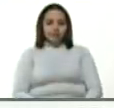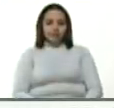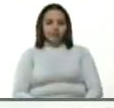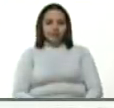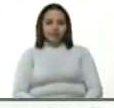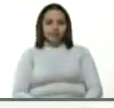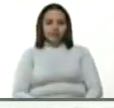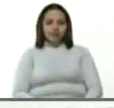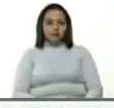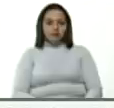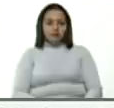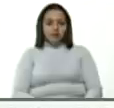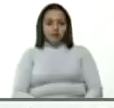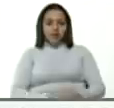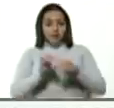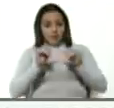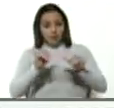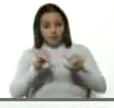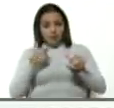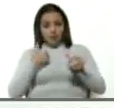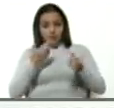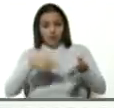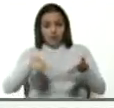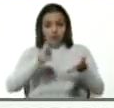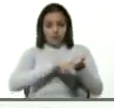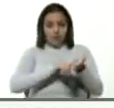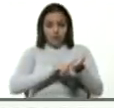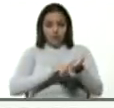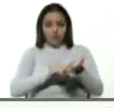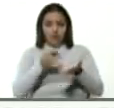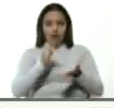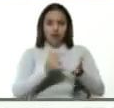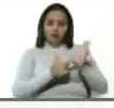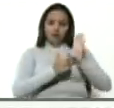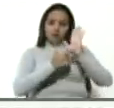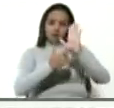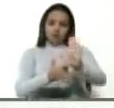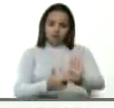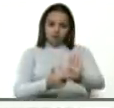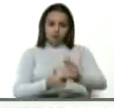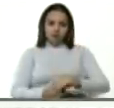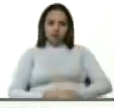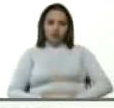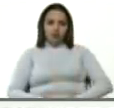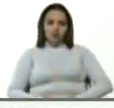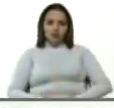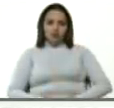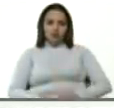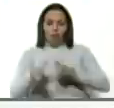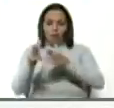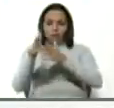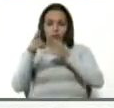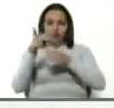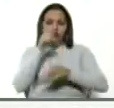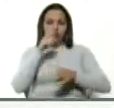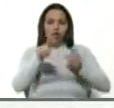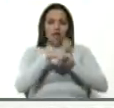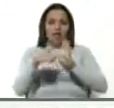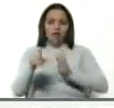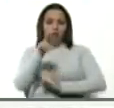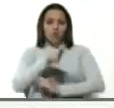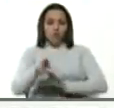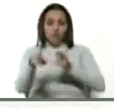Por tal sentido, repito, fue presentado por los delitos de caza ilícita, porte ilícito de armas de